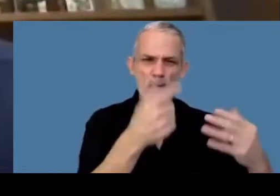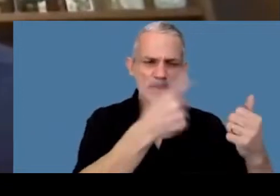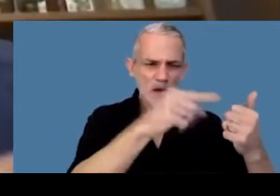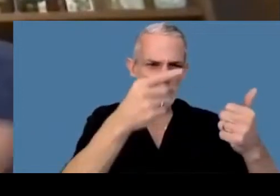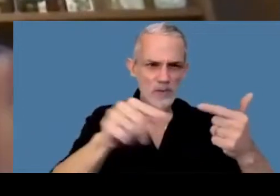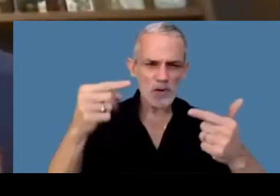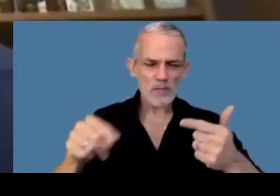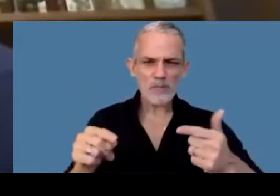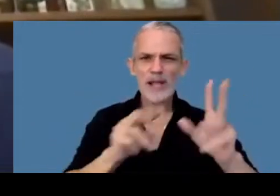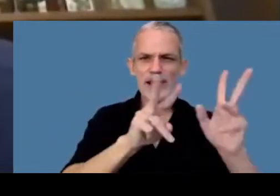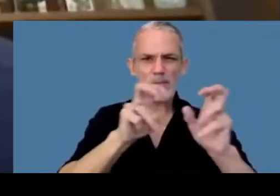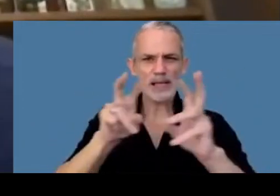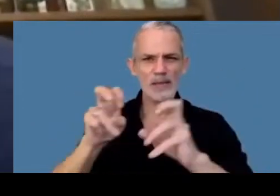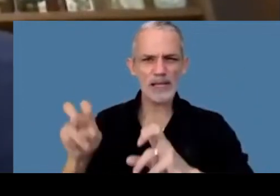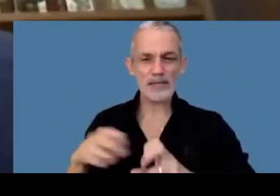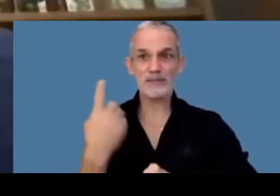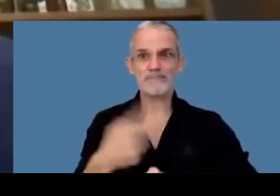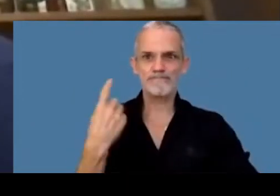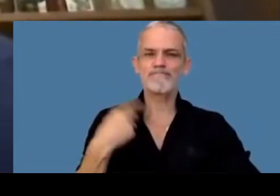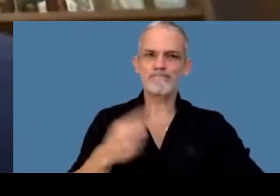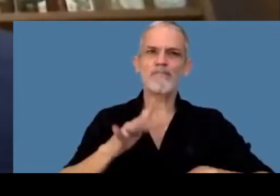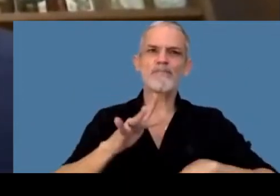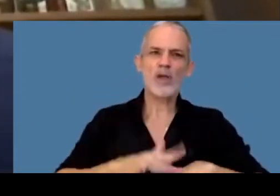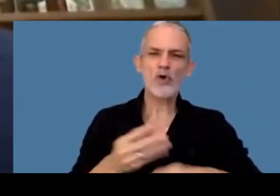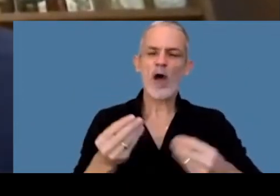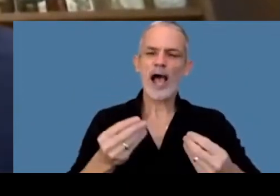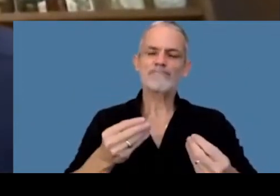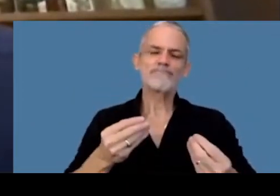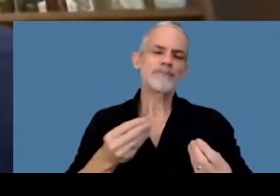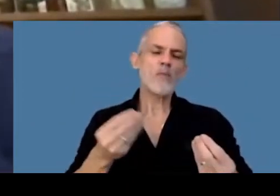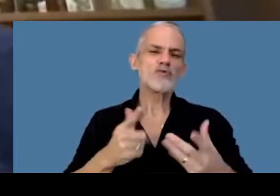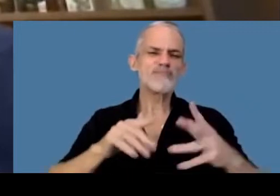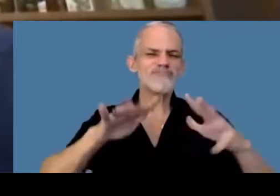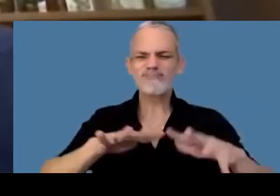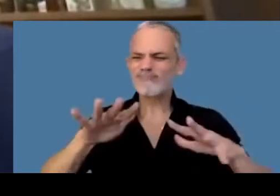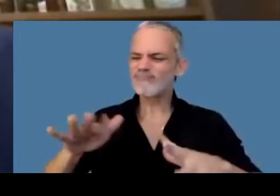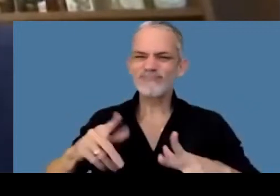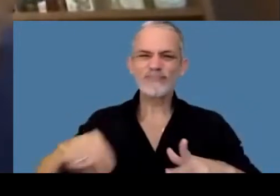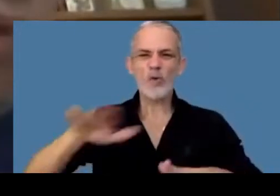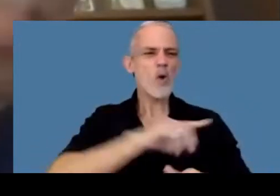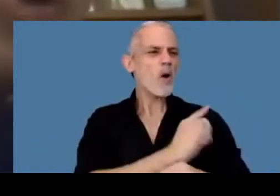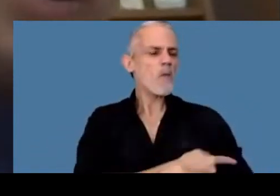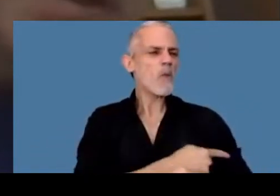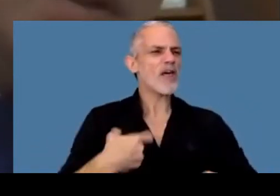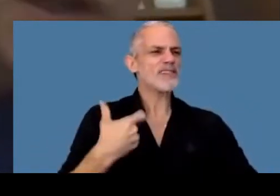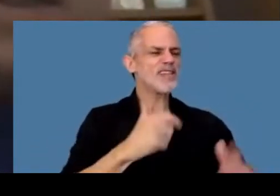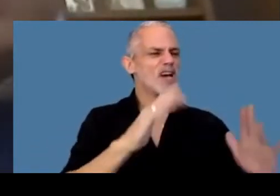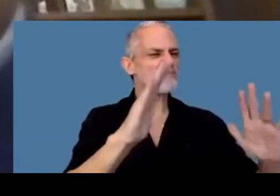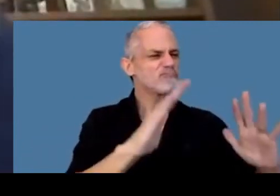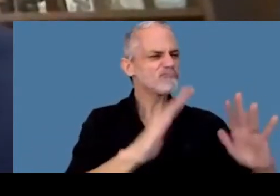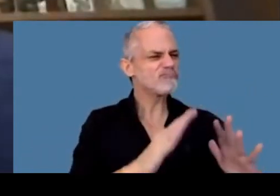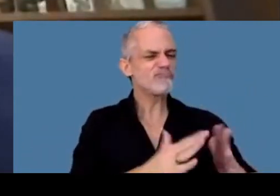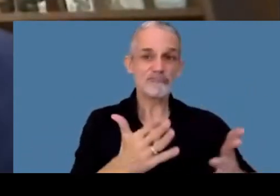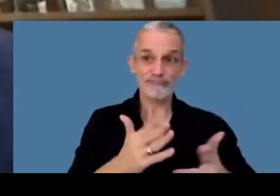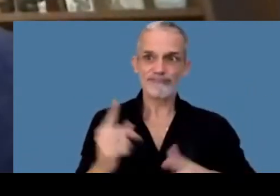y en lo que nos toca en el debilitamiento en muchos ámbitos y lugares del poder sindical, ese concepto de sujeto colectivo y esa